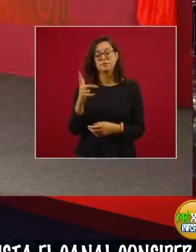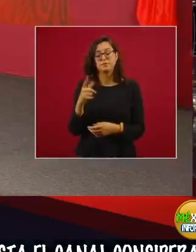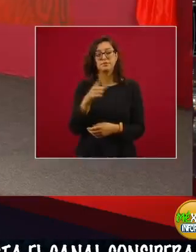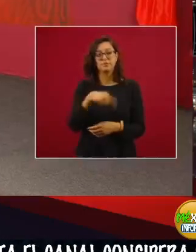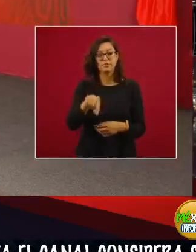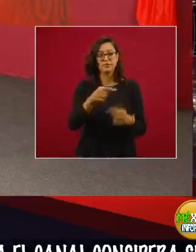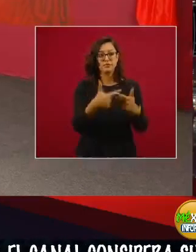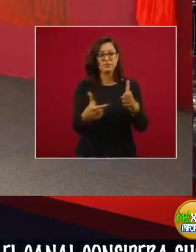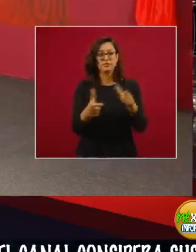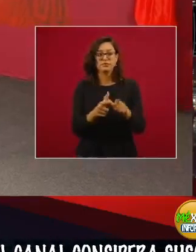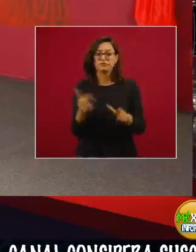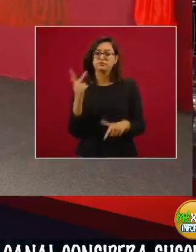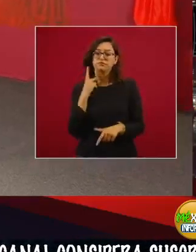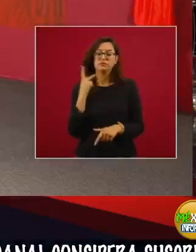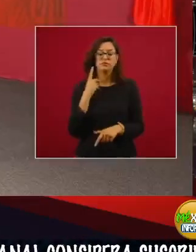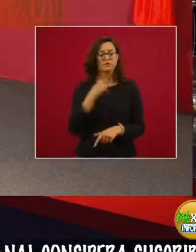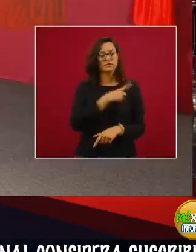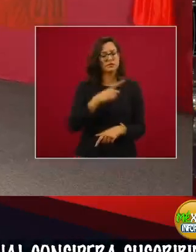el cinturón.